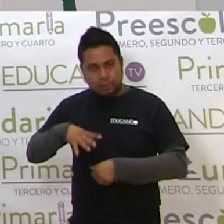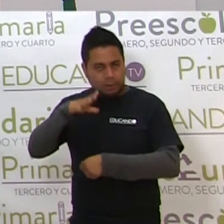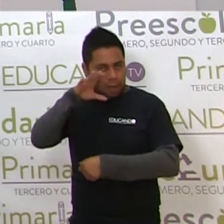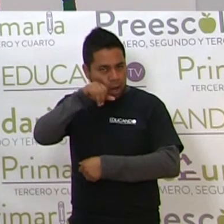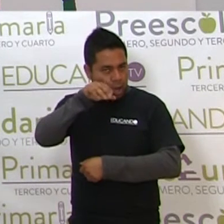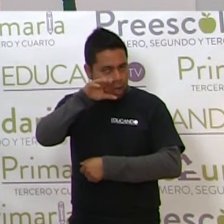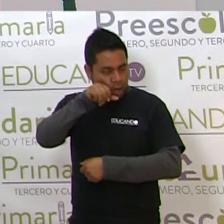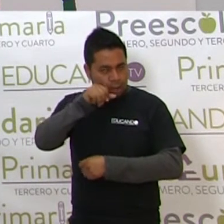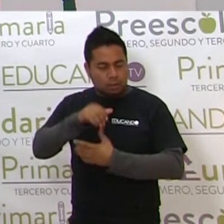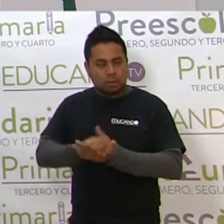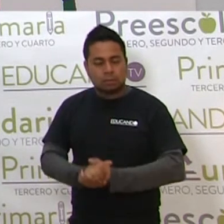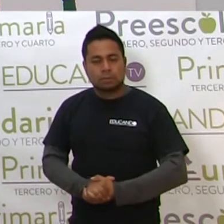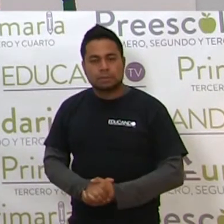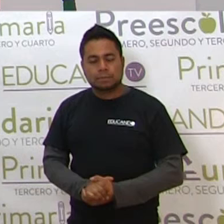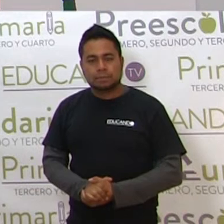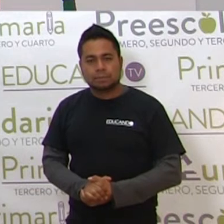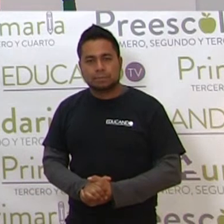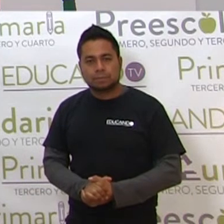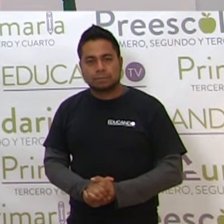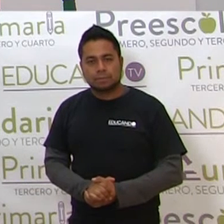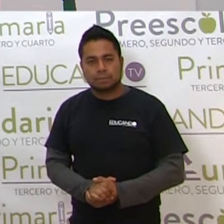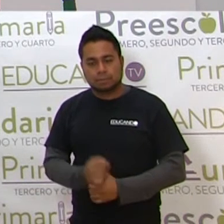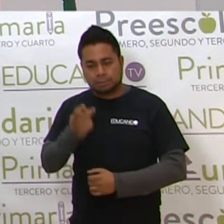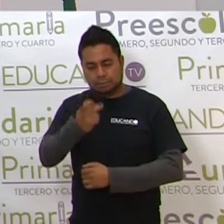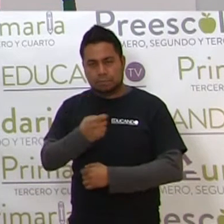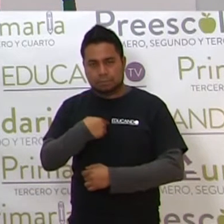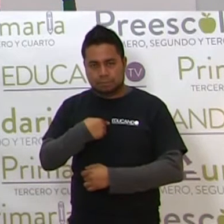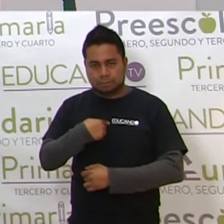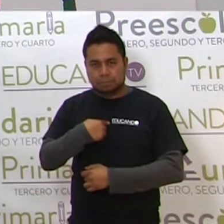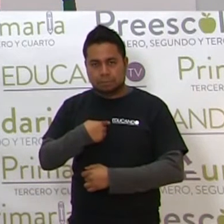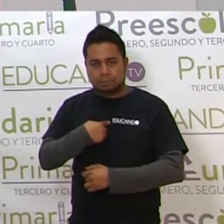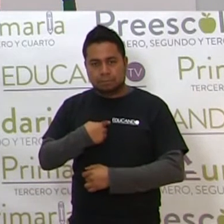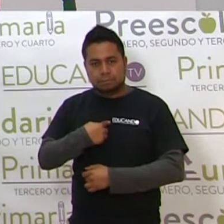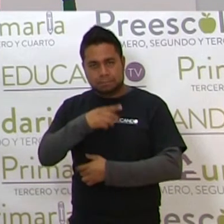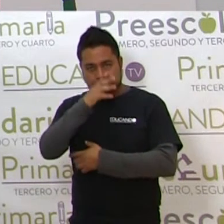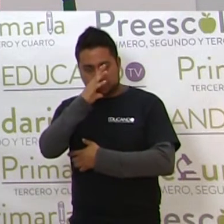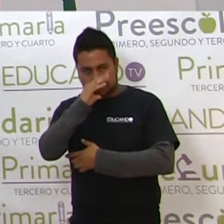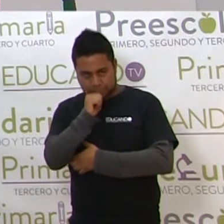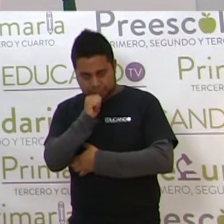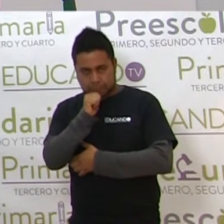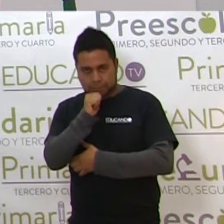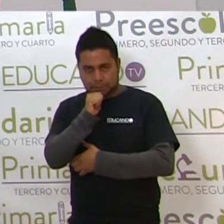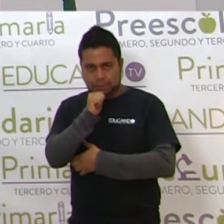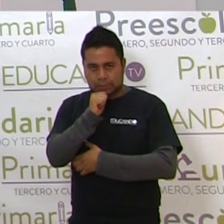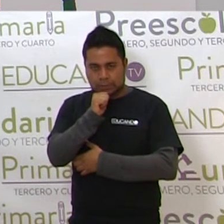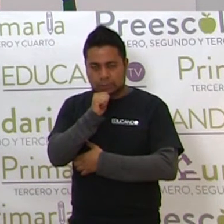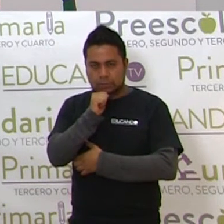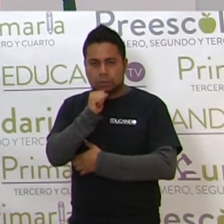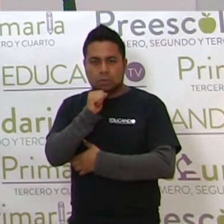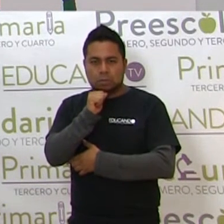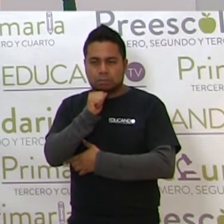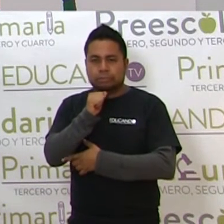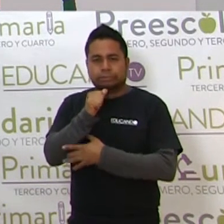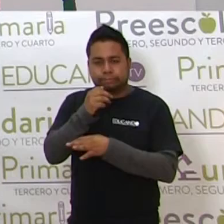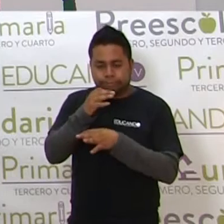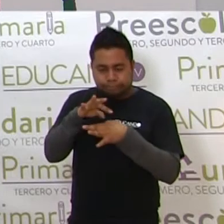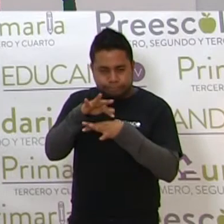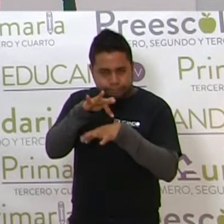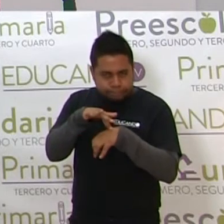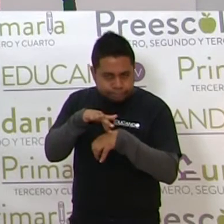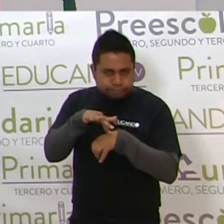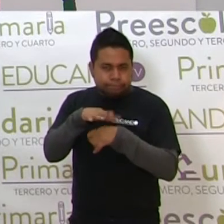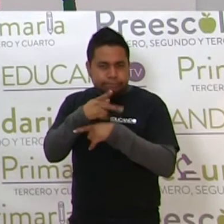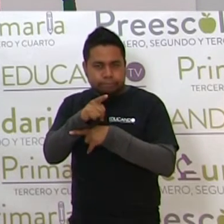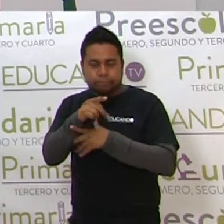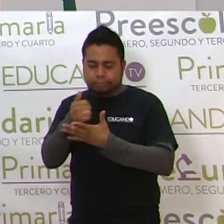naranja Así es les digo Bueno a esto no lo podemos ver pero yo Les comento que este vestido es térmico ayuda para el frío